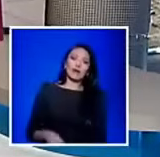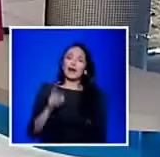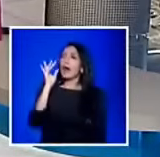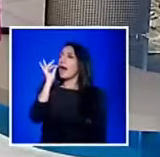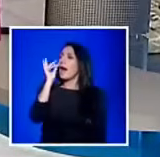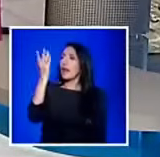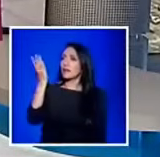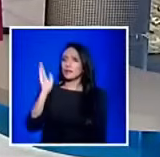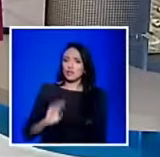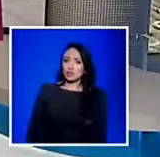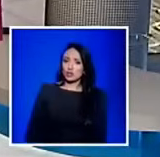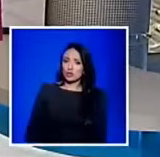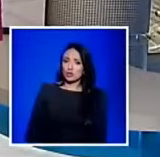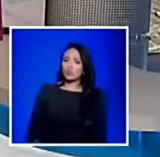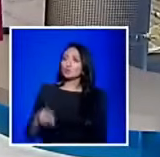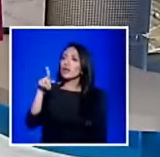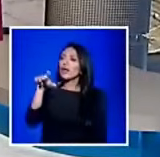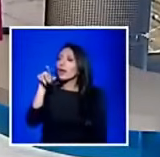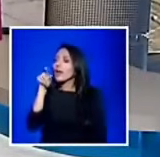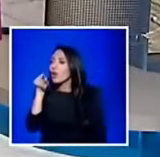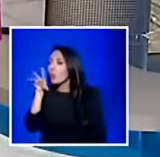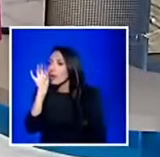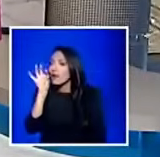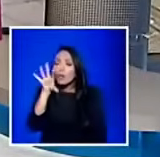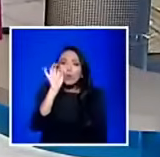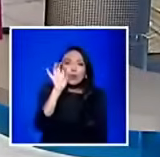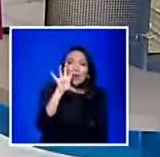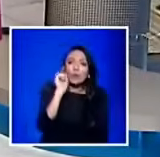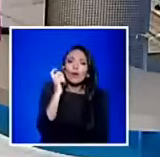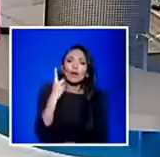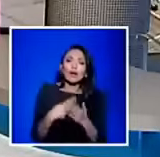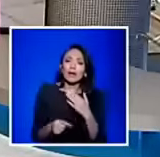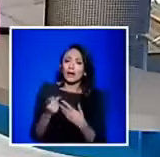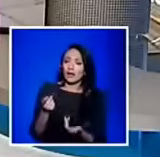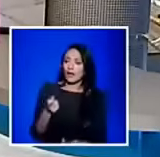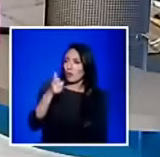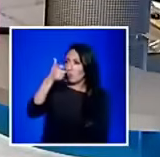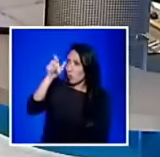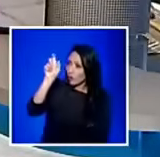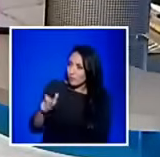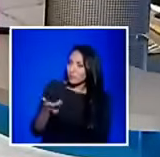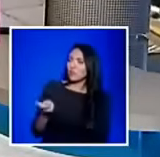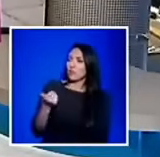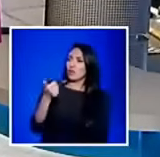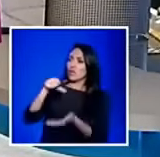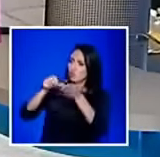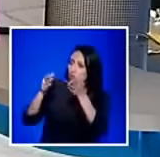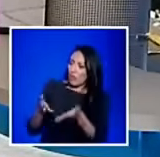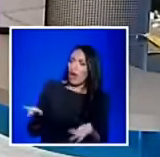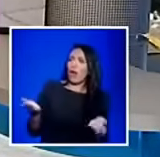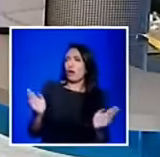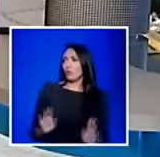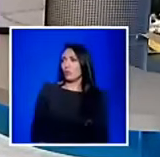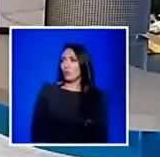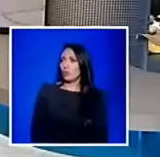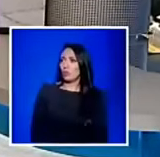Cuénteme en este recorrido qué se ha encontrado. Usted sigue en el centro de Quito. Hay que ser buen ciudadano.